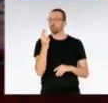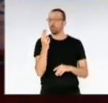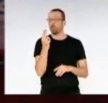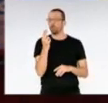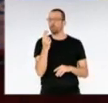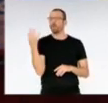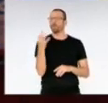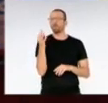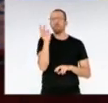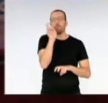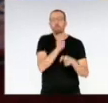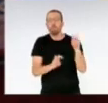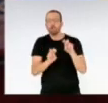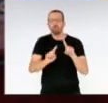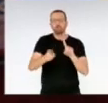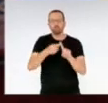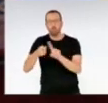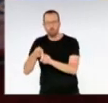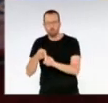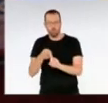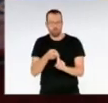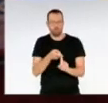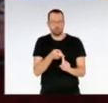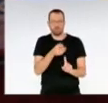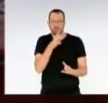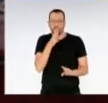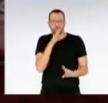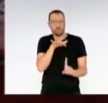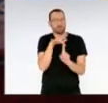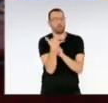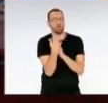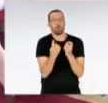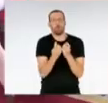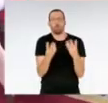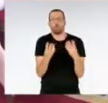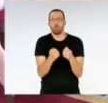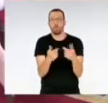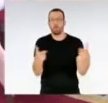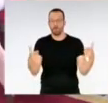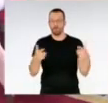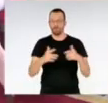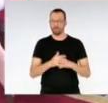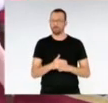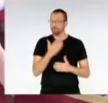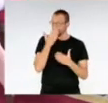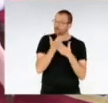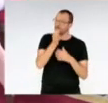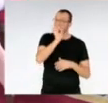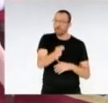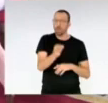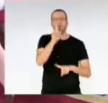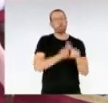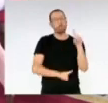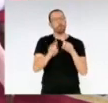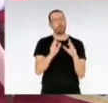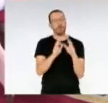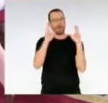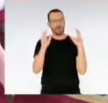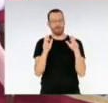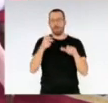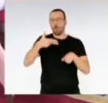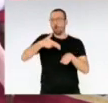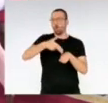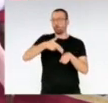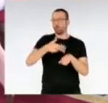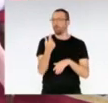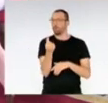lleva a tener que buscar nuevas soluciones a estas circunstancias. Es verdad que tenemos un problema grave con el tema del combustible, sin duda.